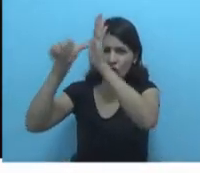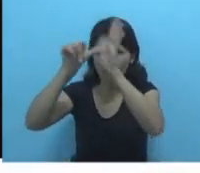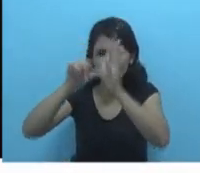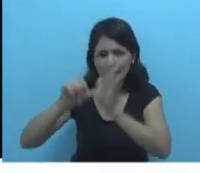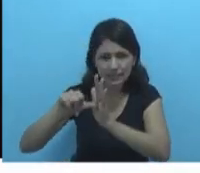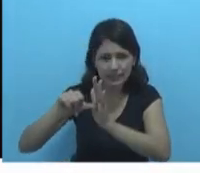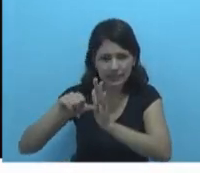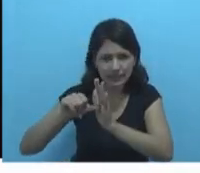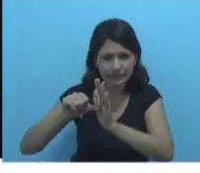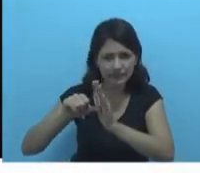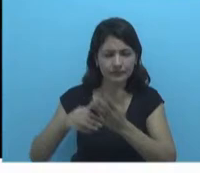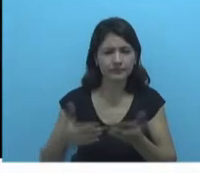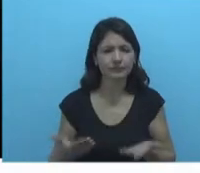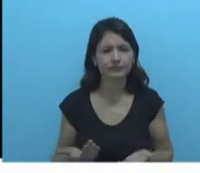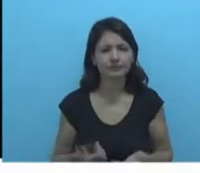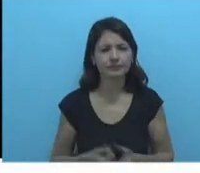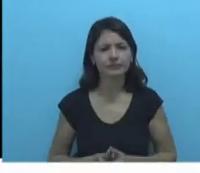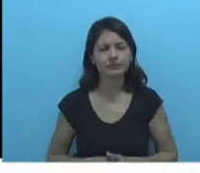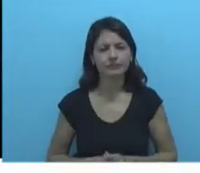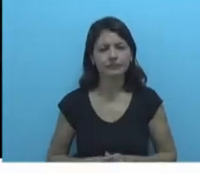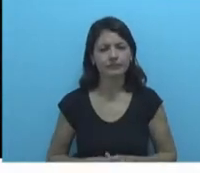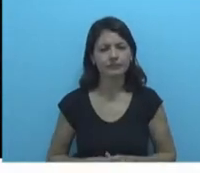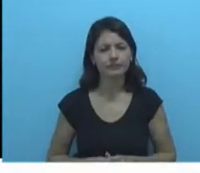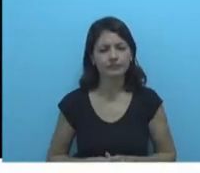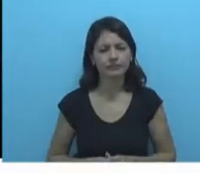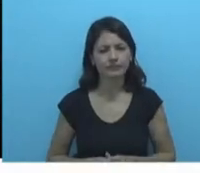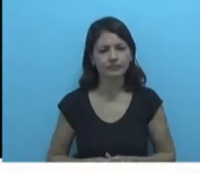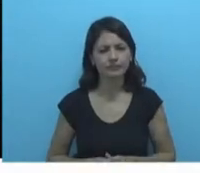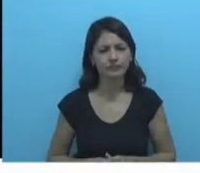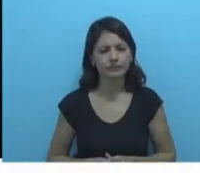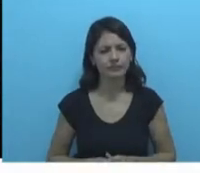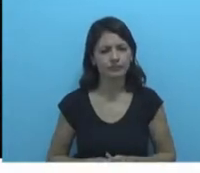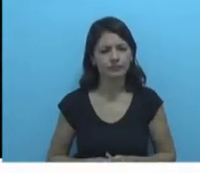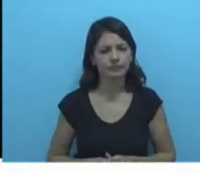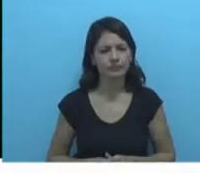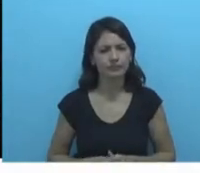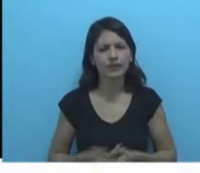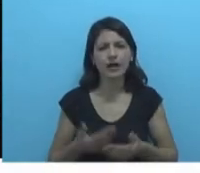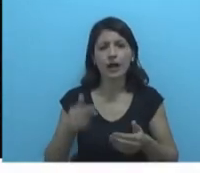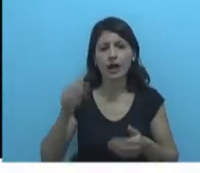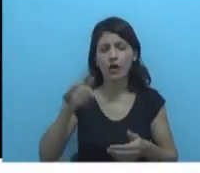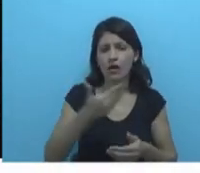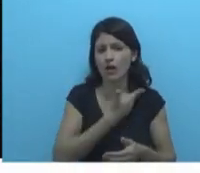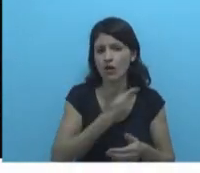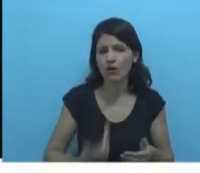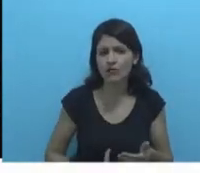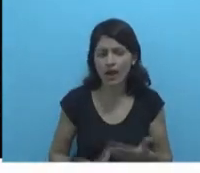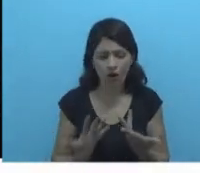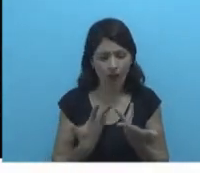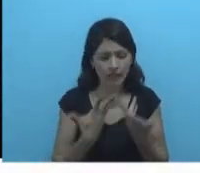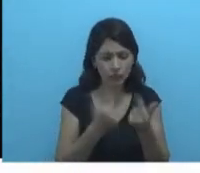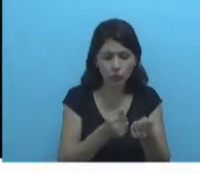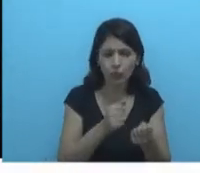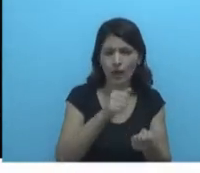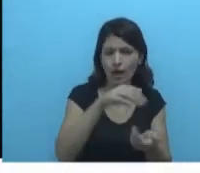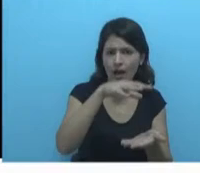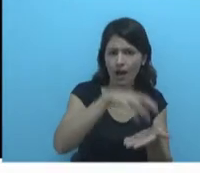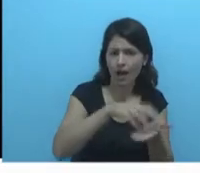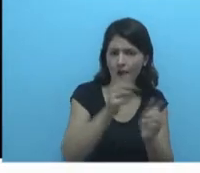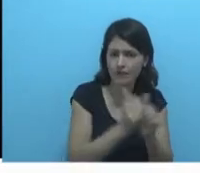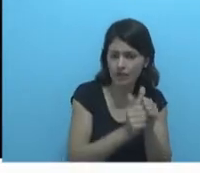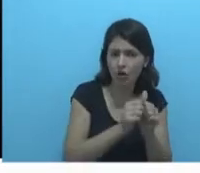¿El Estado está a favor de las corporaciones o está a favor de la gente? Y eso está en los genes